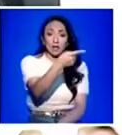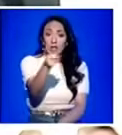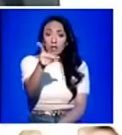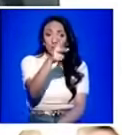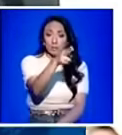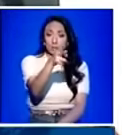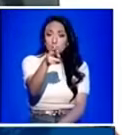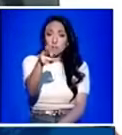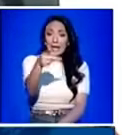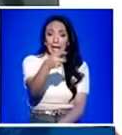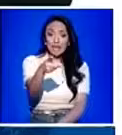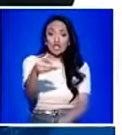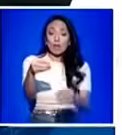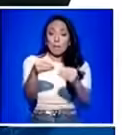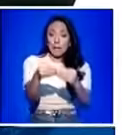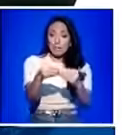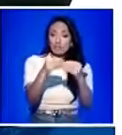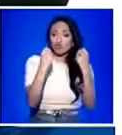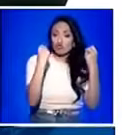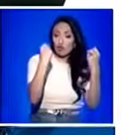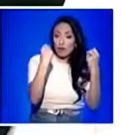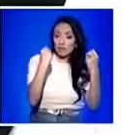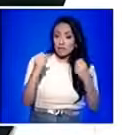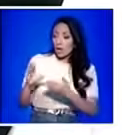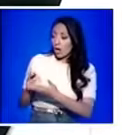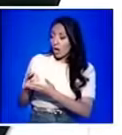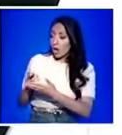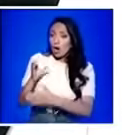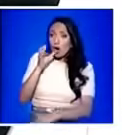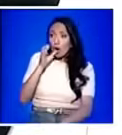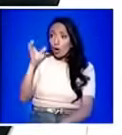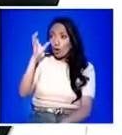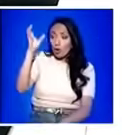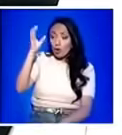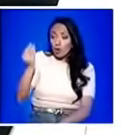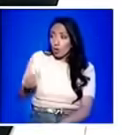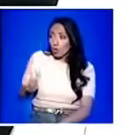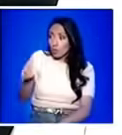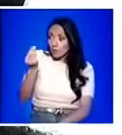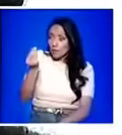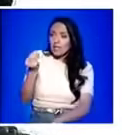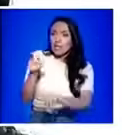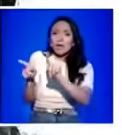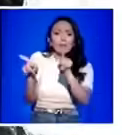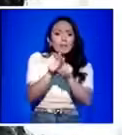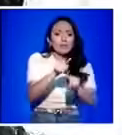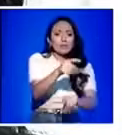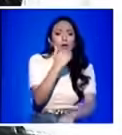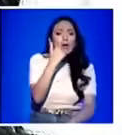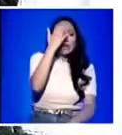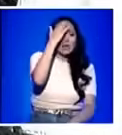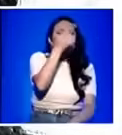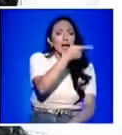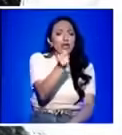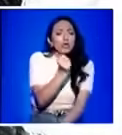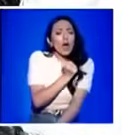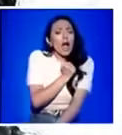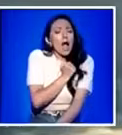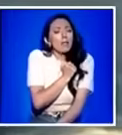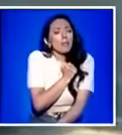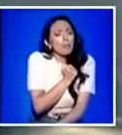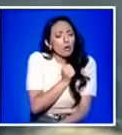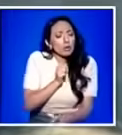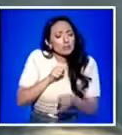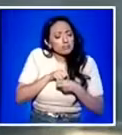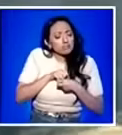o más energía que un coro juvenil. ¿Por qué? Porque ellos, es increíble el amor que tienen al cantar. Y es algo